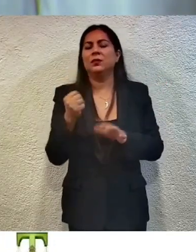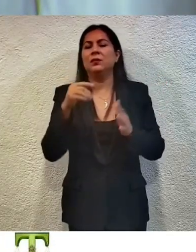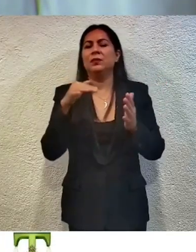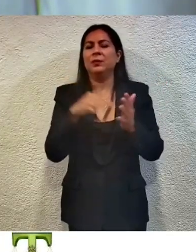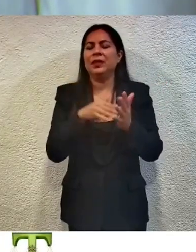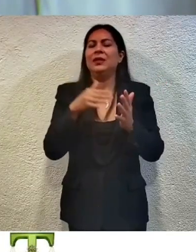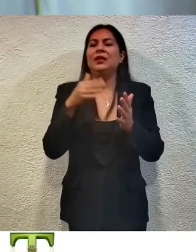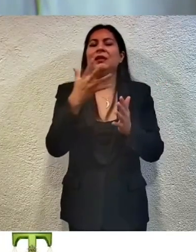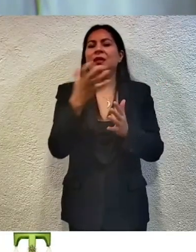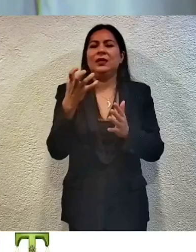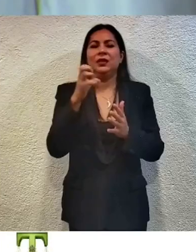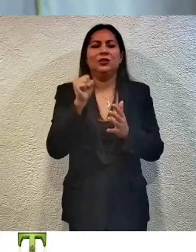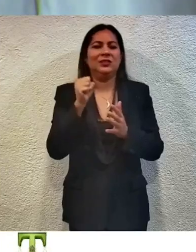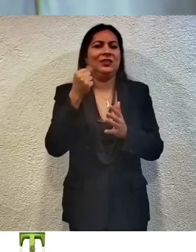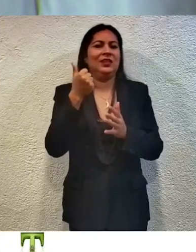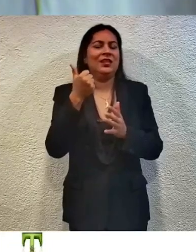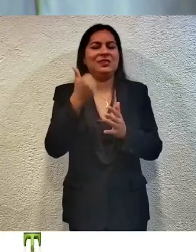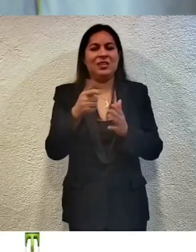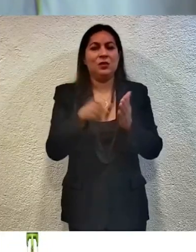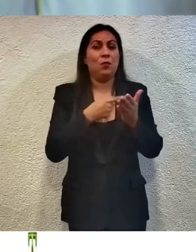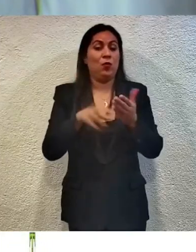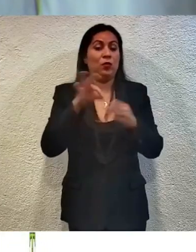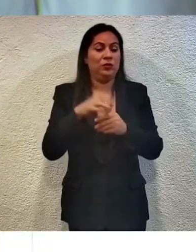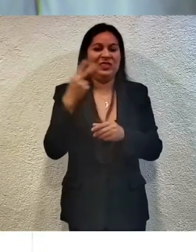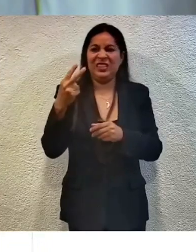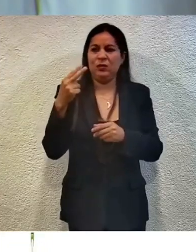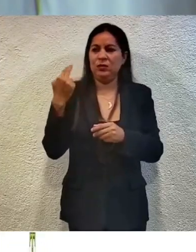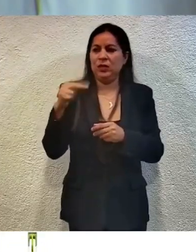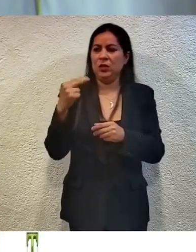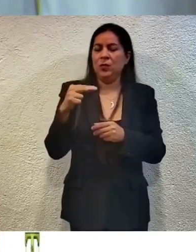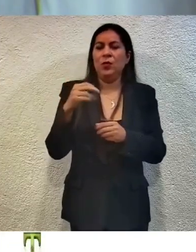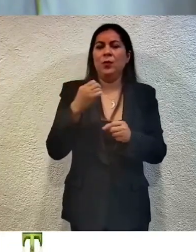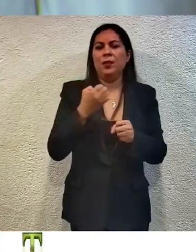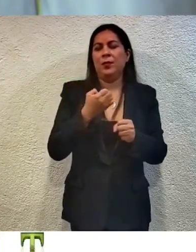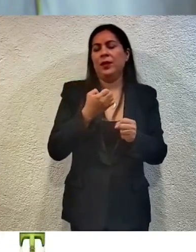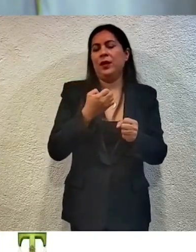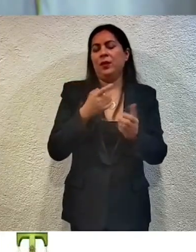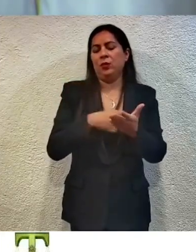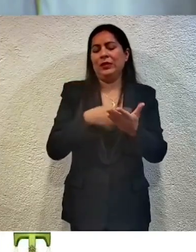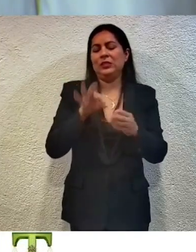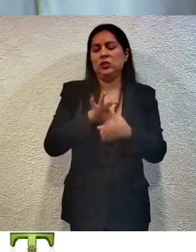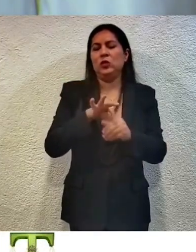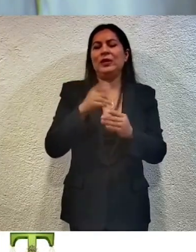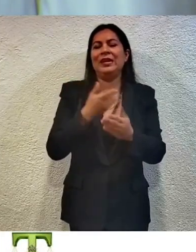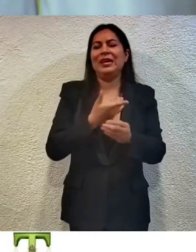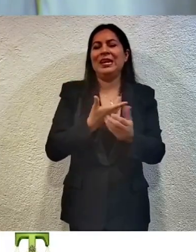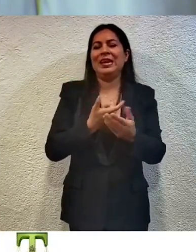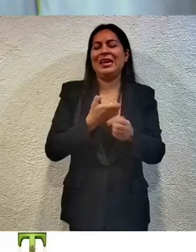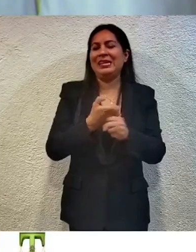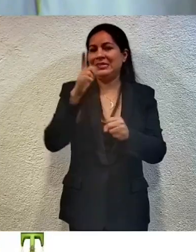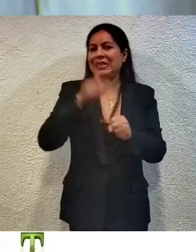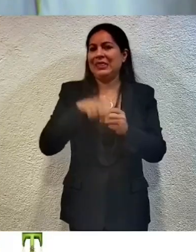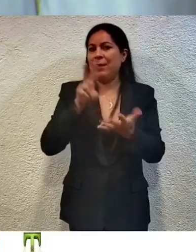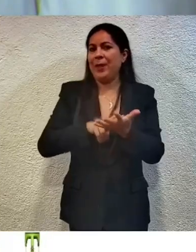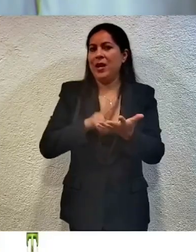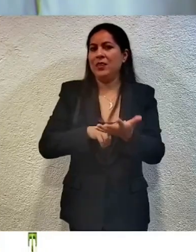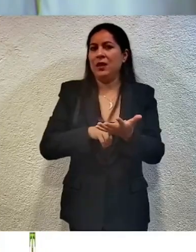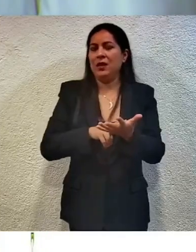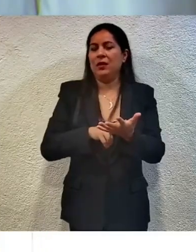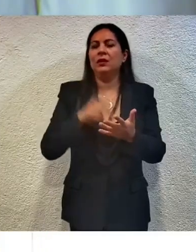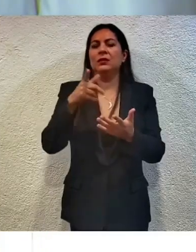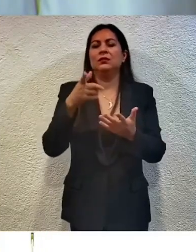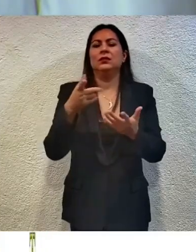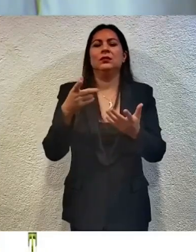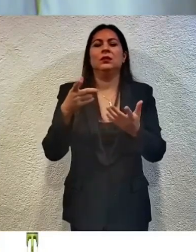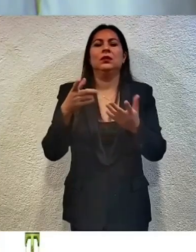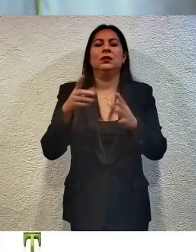1.339.566 votos. Ellos le llaman votación estatal válida, según la fórmula es